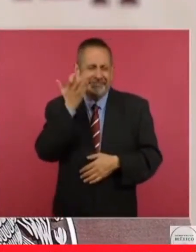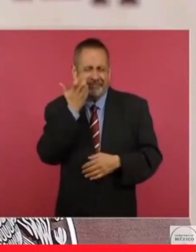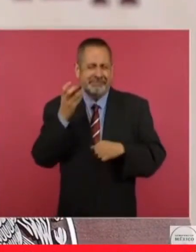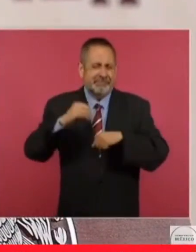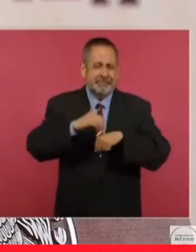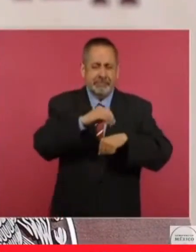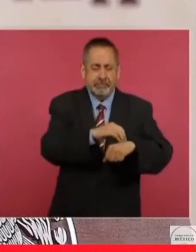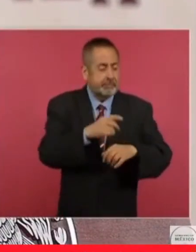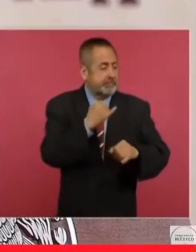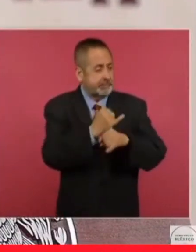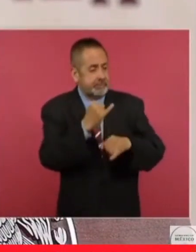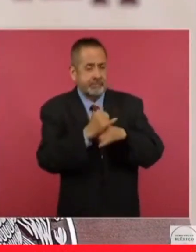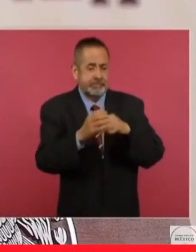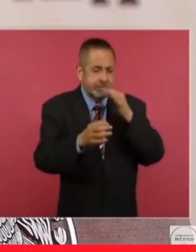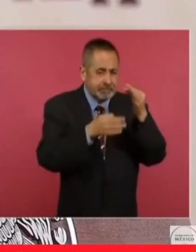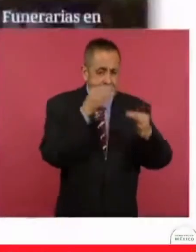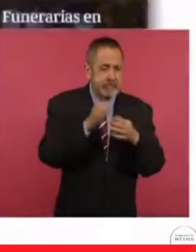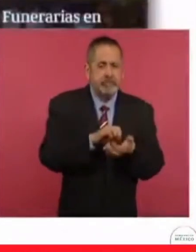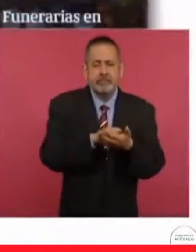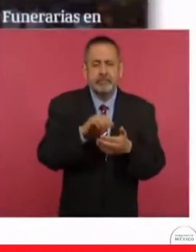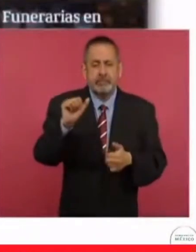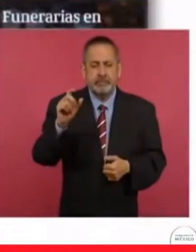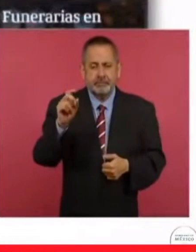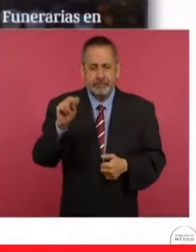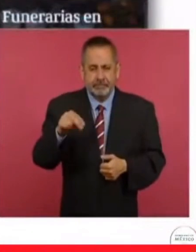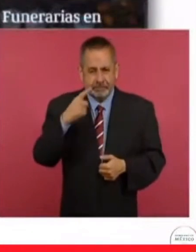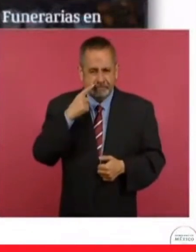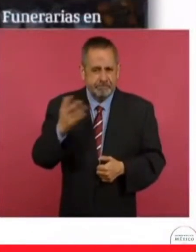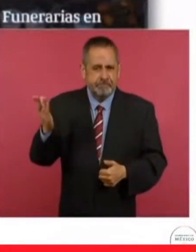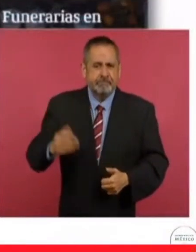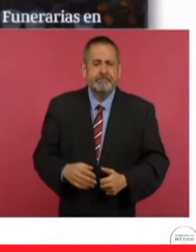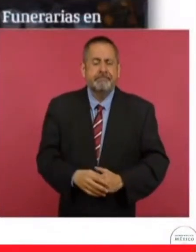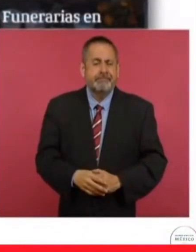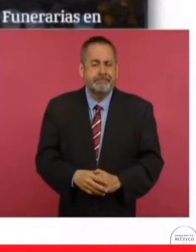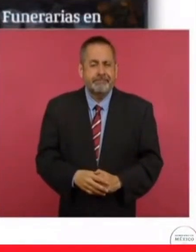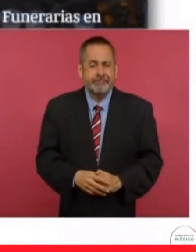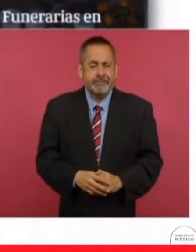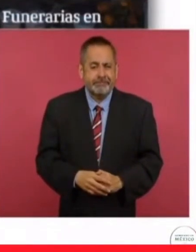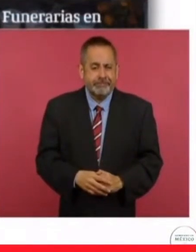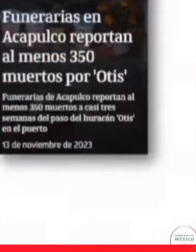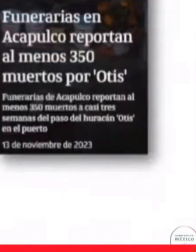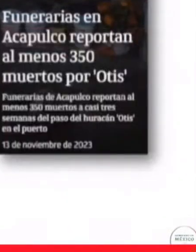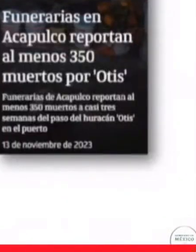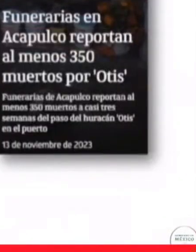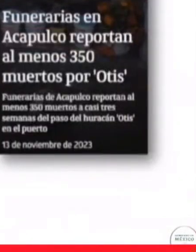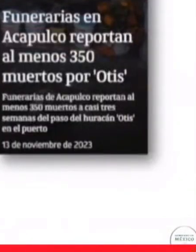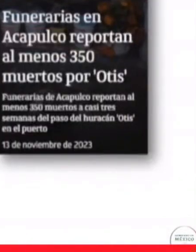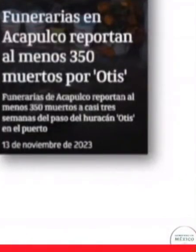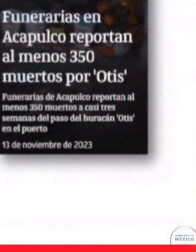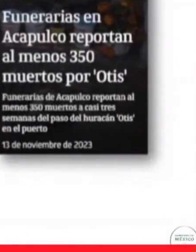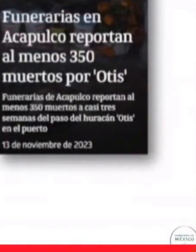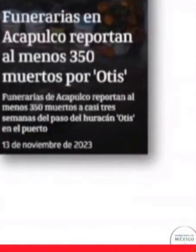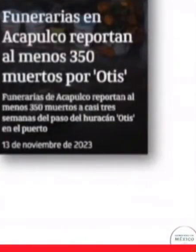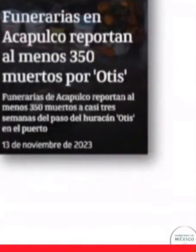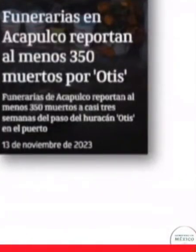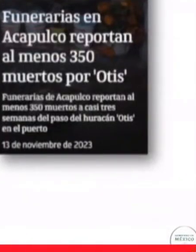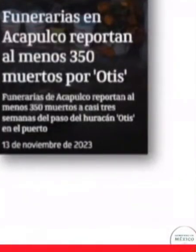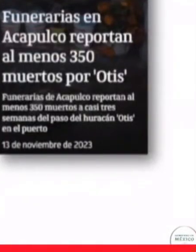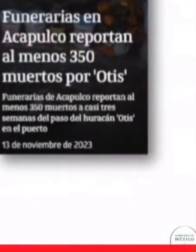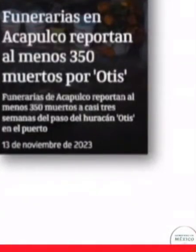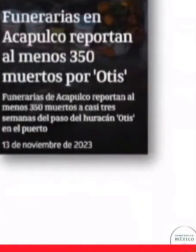comunicación y en redes sociales como ADN 40 de TV Azteca, MBS Noticias, Cuadratín en todas sus